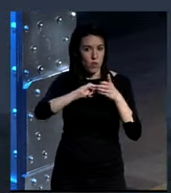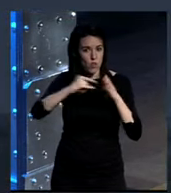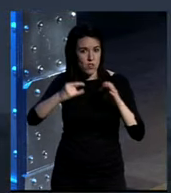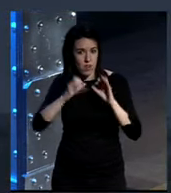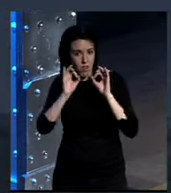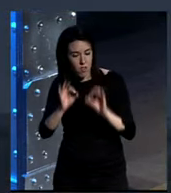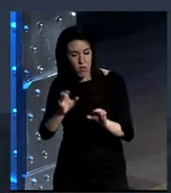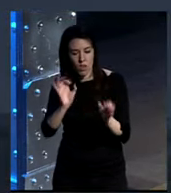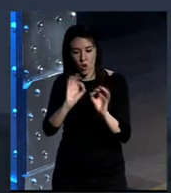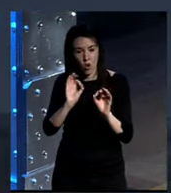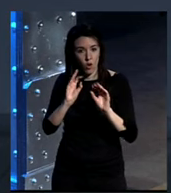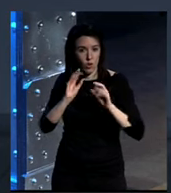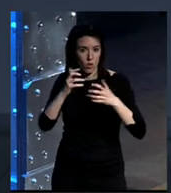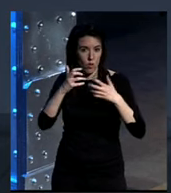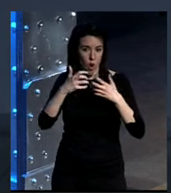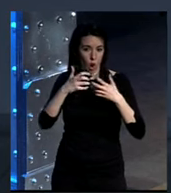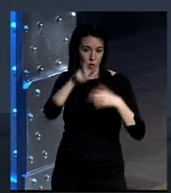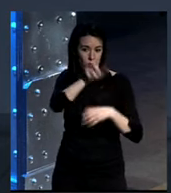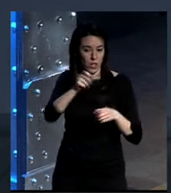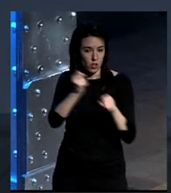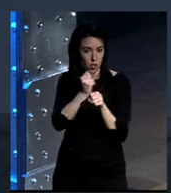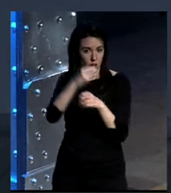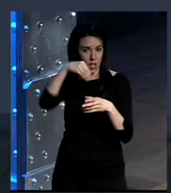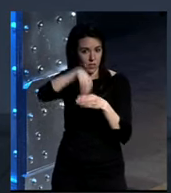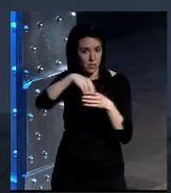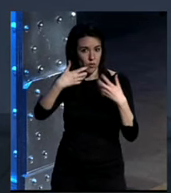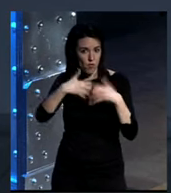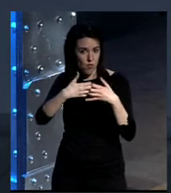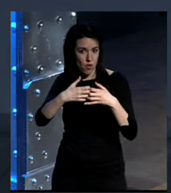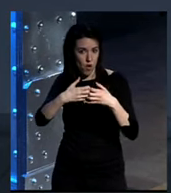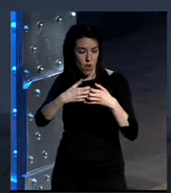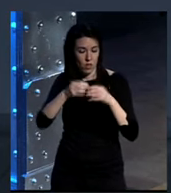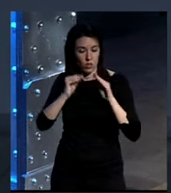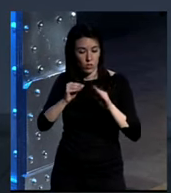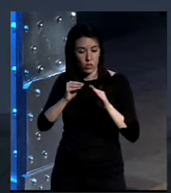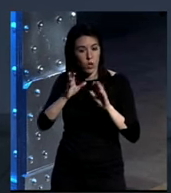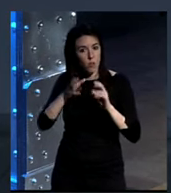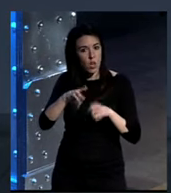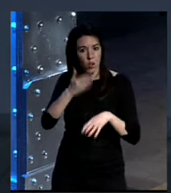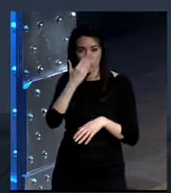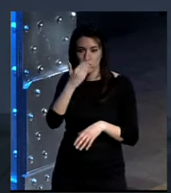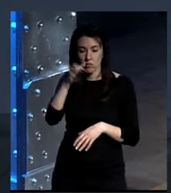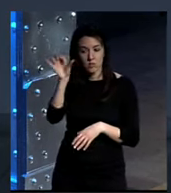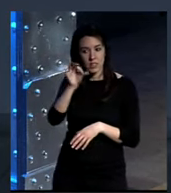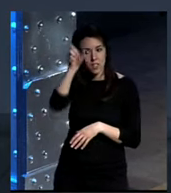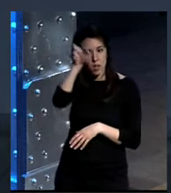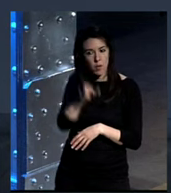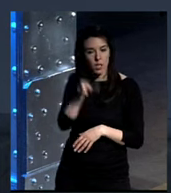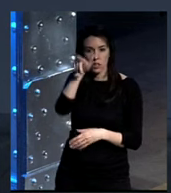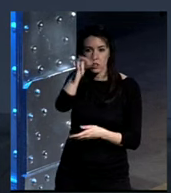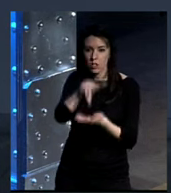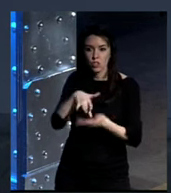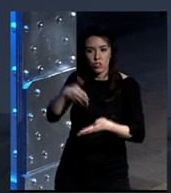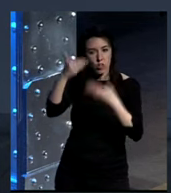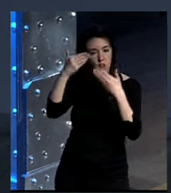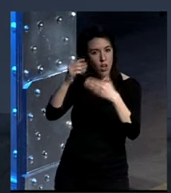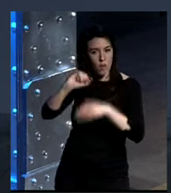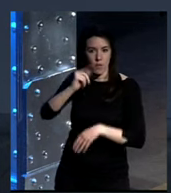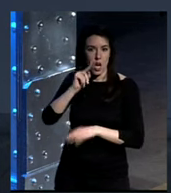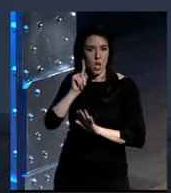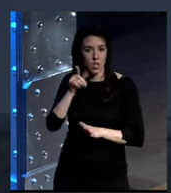de sus funcionarios. Pero verdaderamente a él le corresponde la primacía. Esperemos que